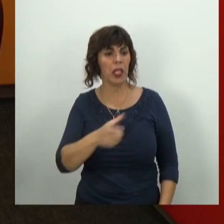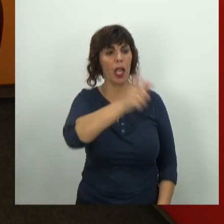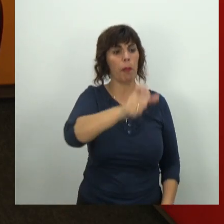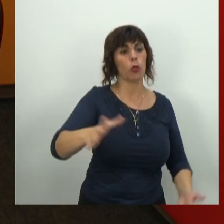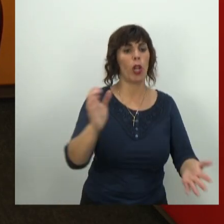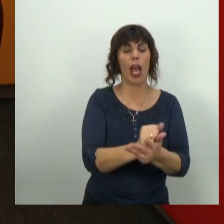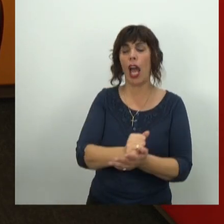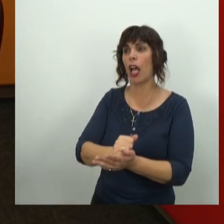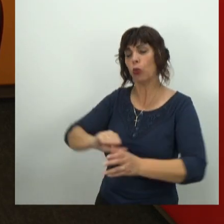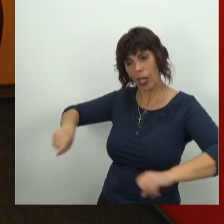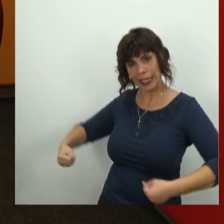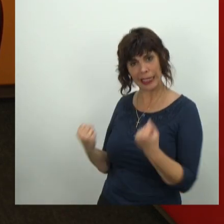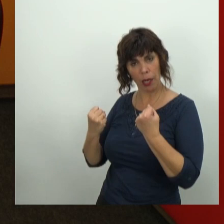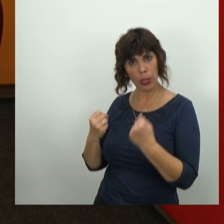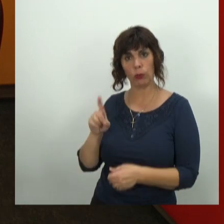salvos? No,